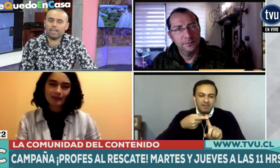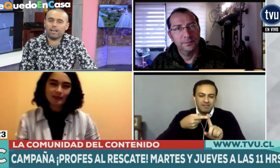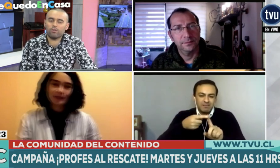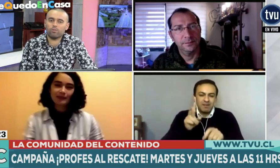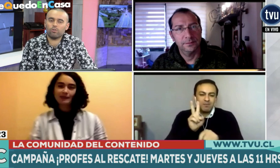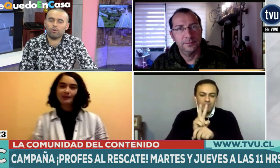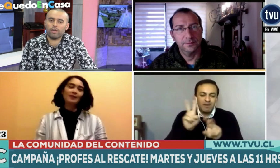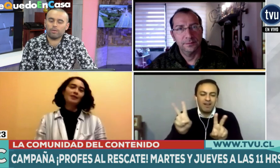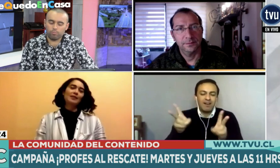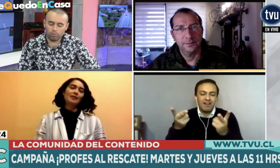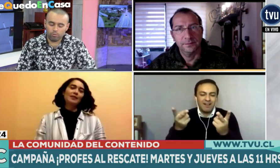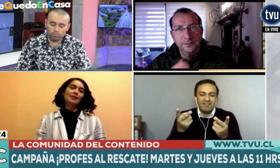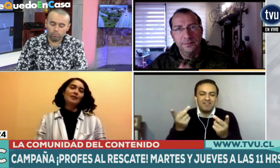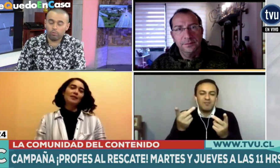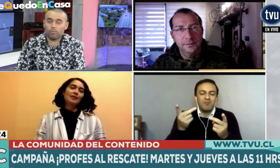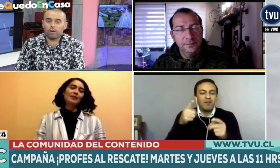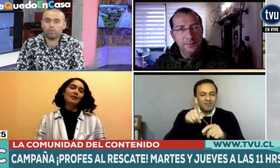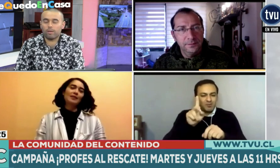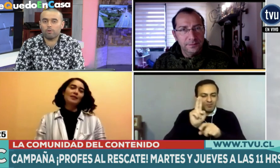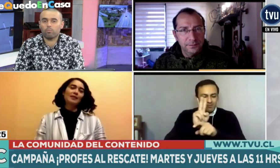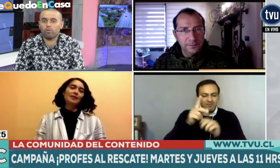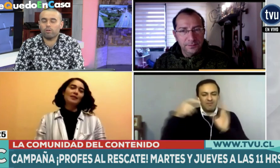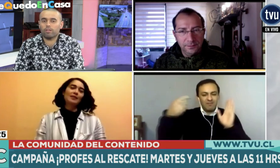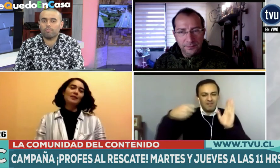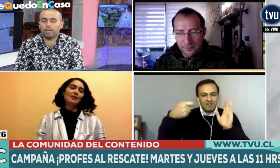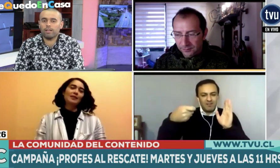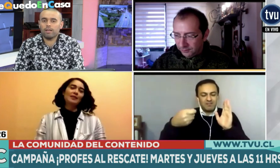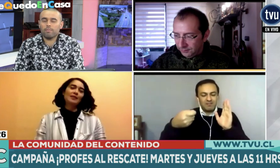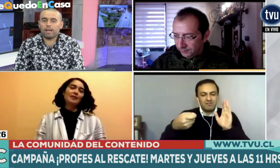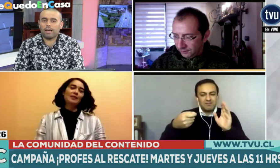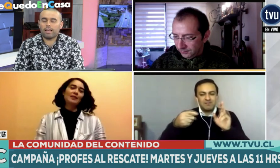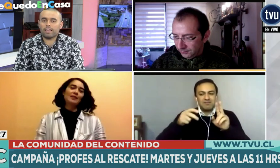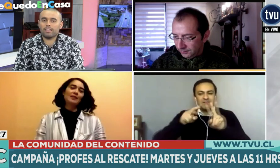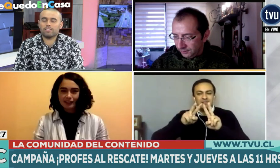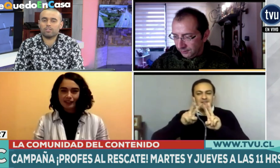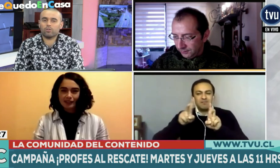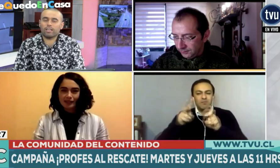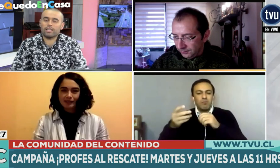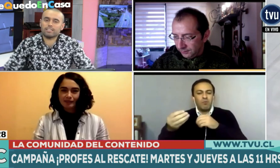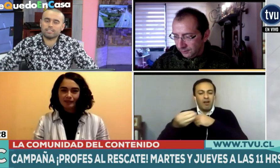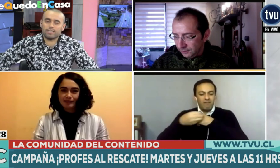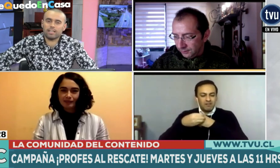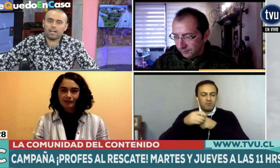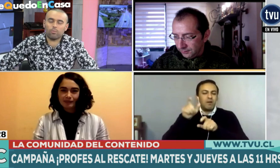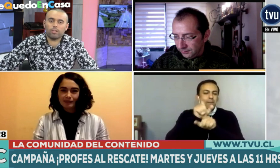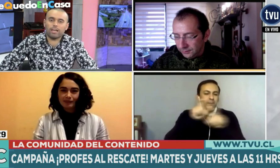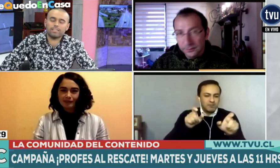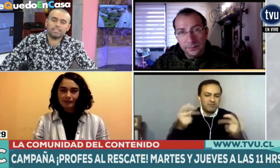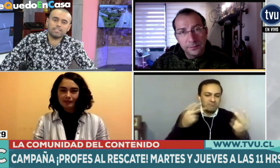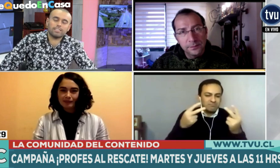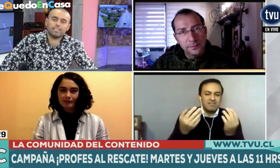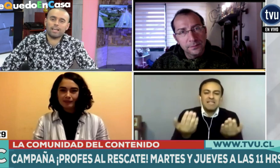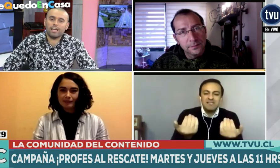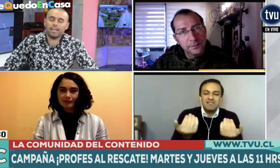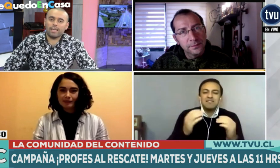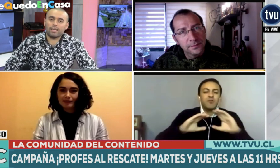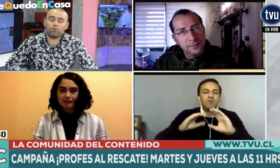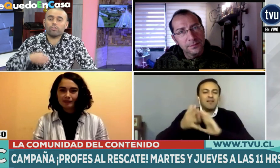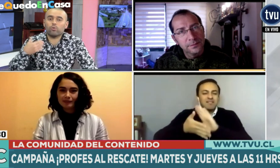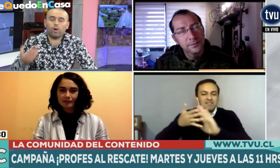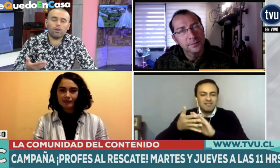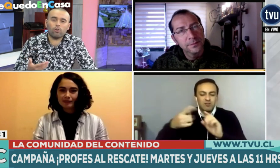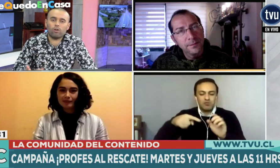Rescate. Algo muy bueno para ustedes, pero muy bueno también para la gente, ¿cierto? Que necesita comunicarse, necesita